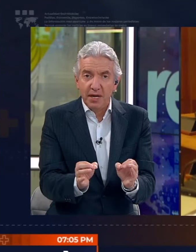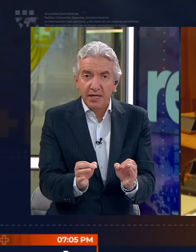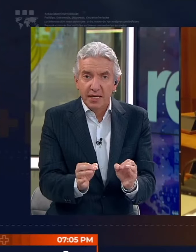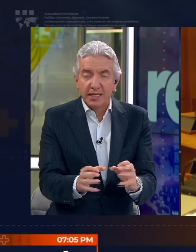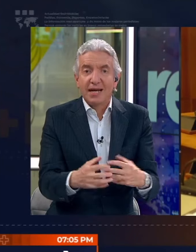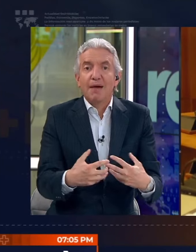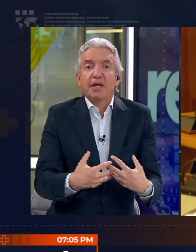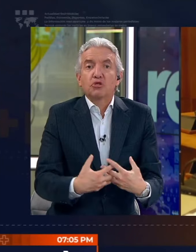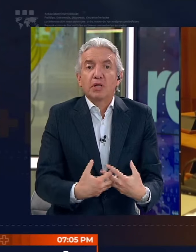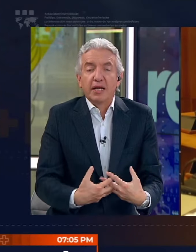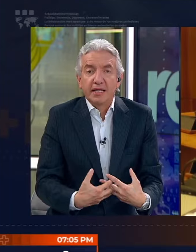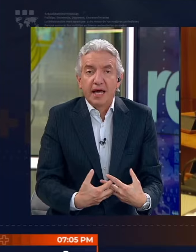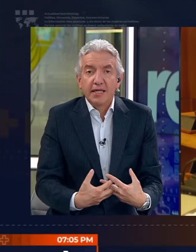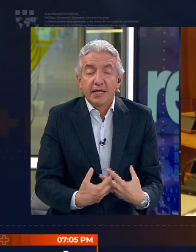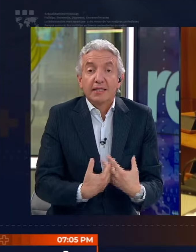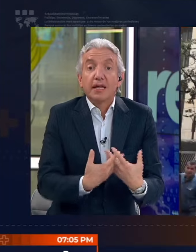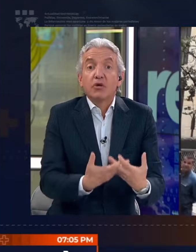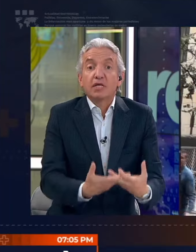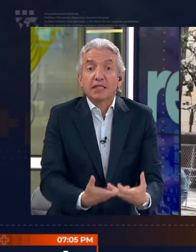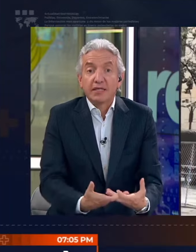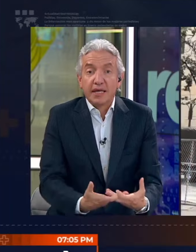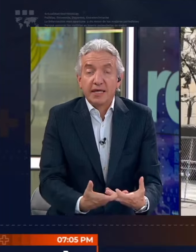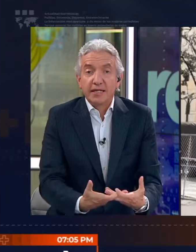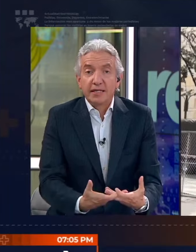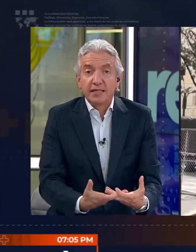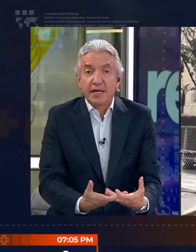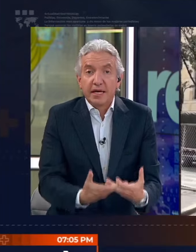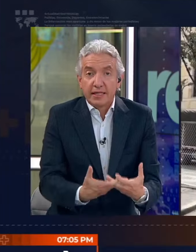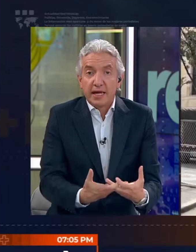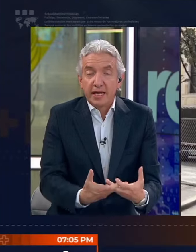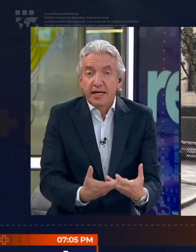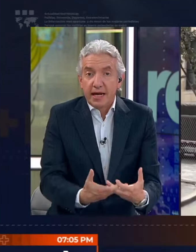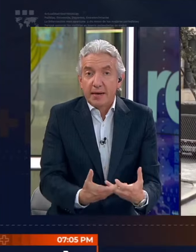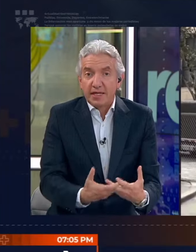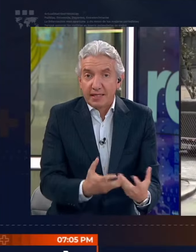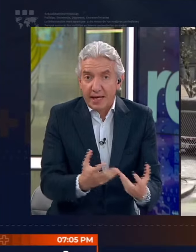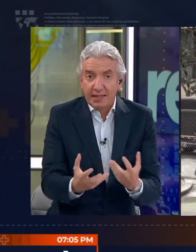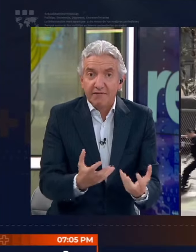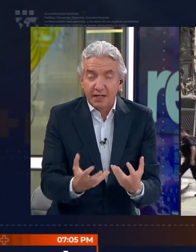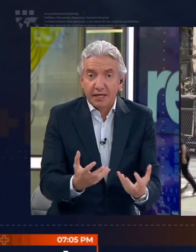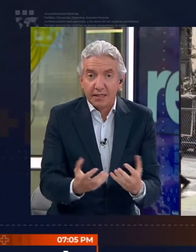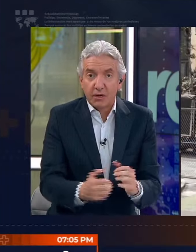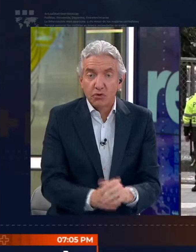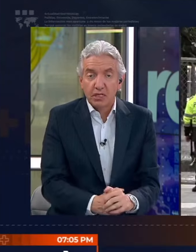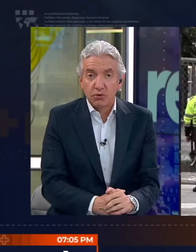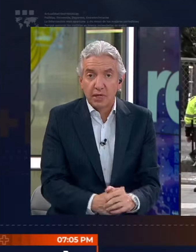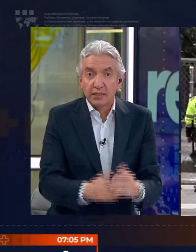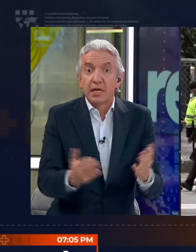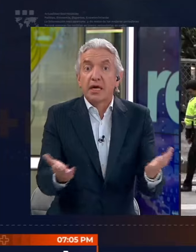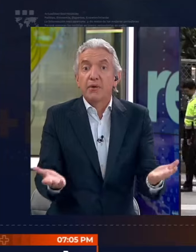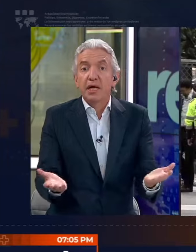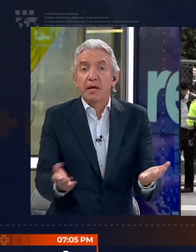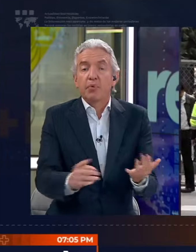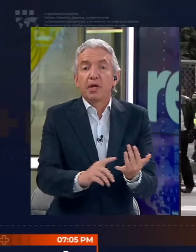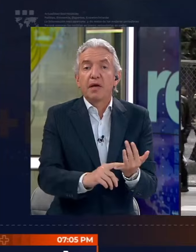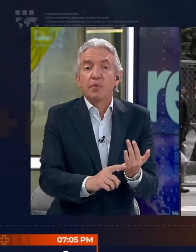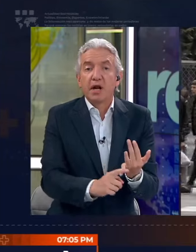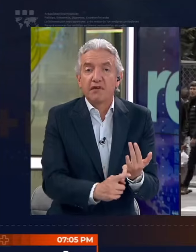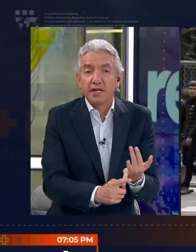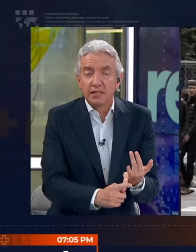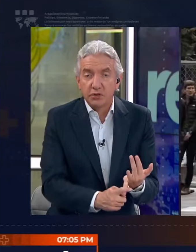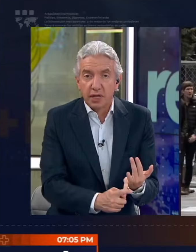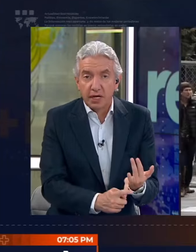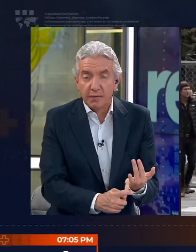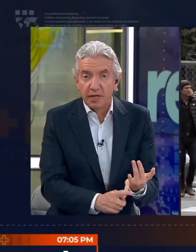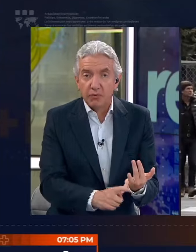Temple tiene la personalidad tiene los antecedentes y tiene la capacidad de enfrentarse a cosas duras que vienen por ejemplo